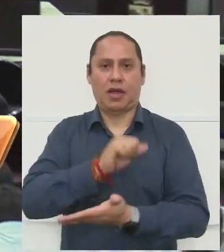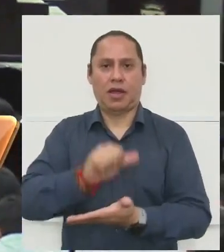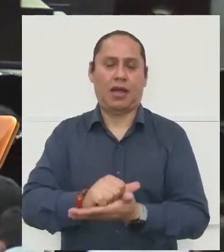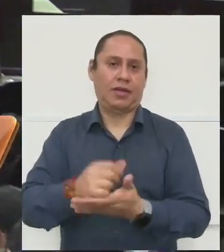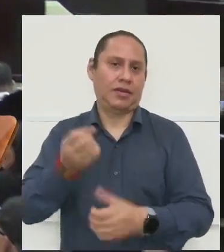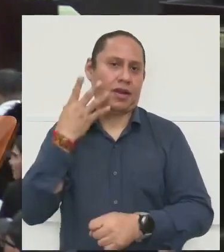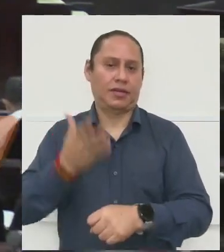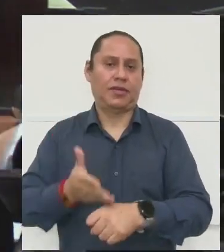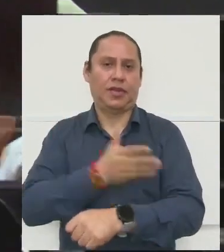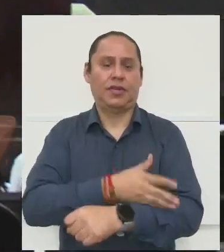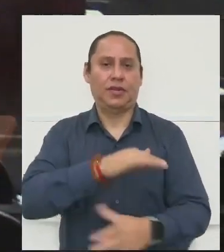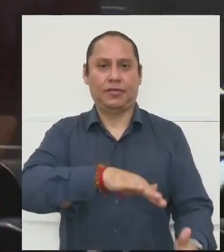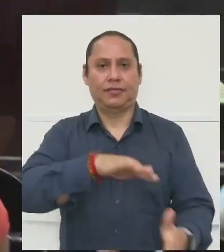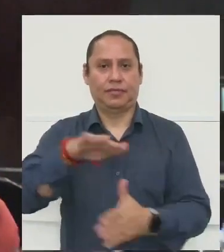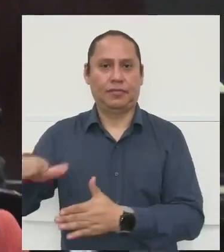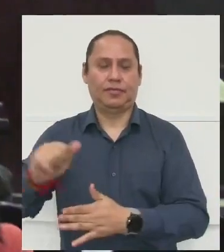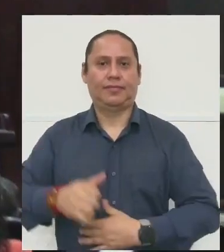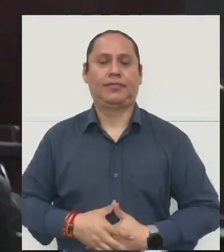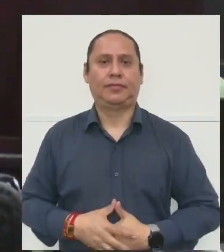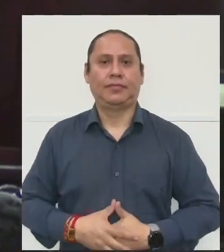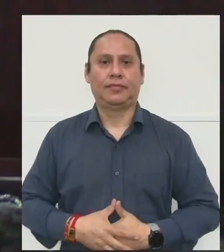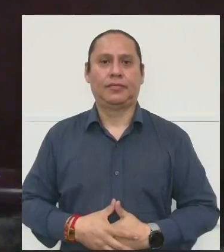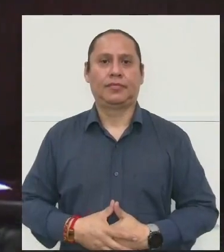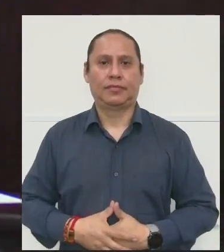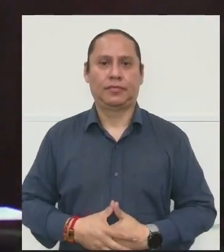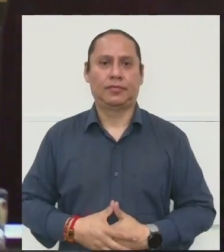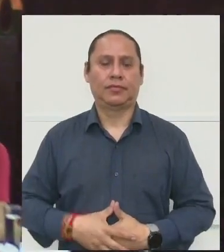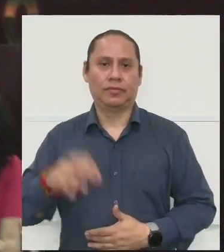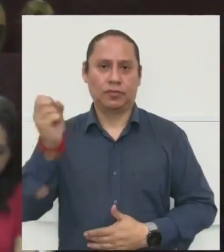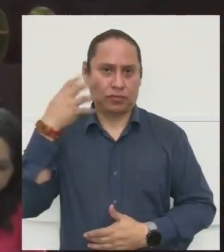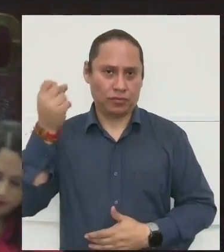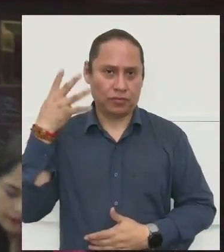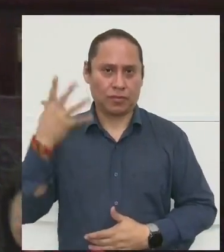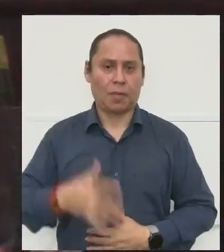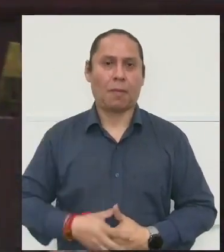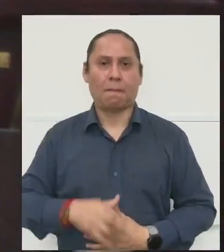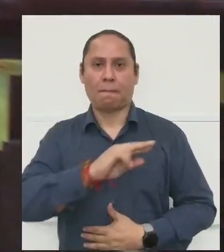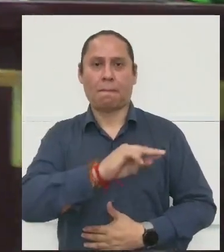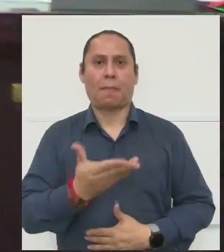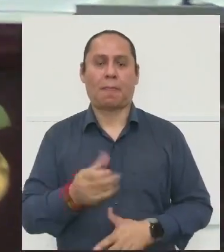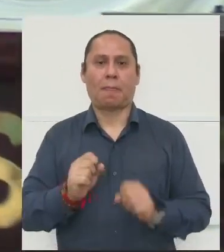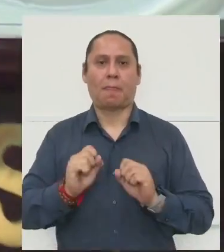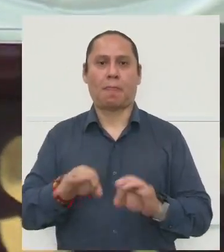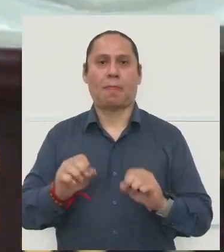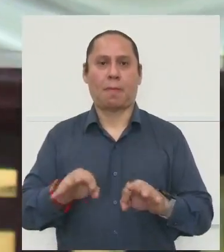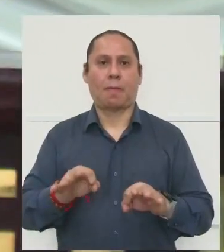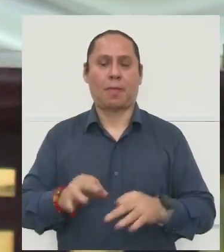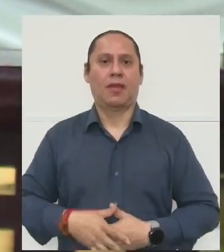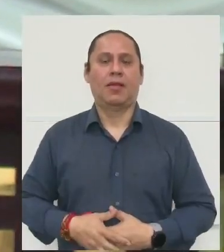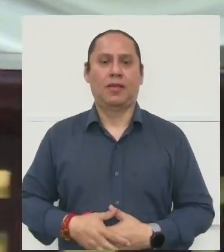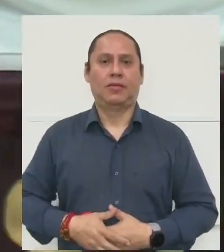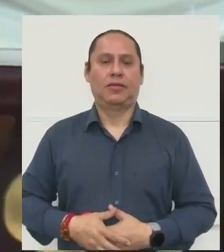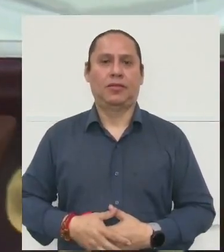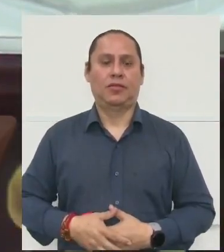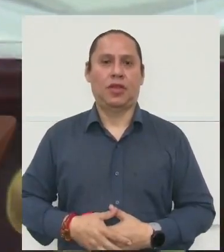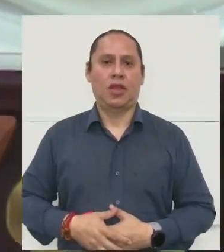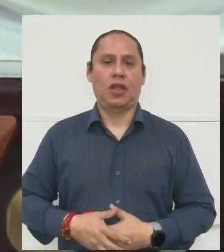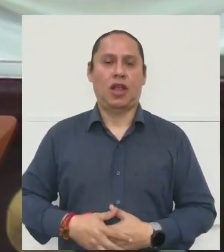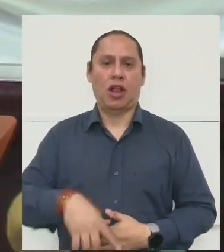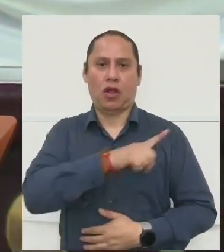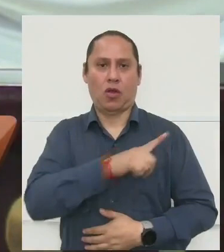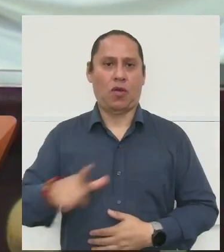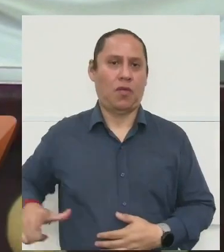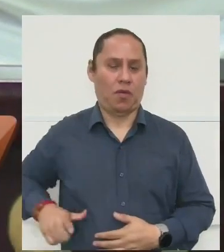la sesión anterior honorable asamblea recibimos oficio signado por el doctor rutilo